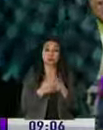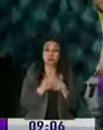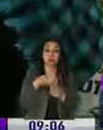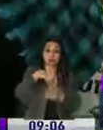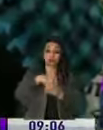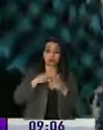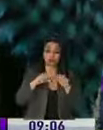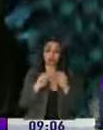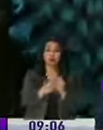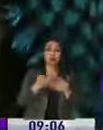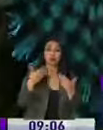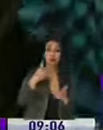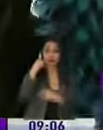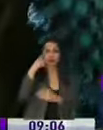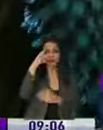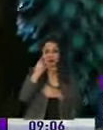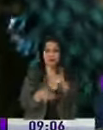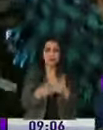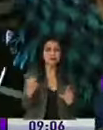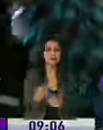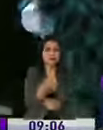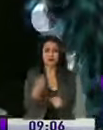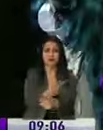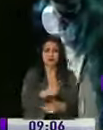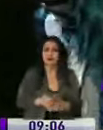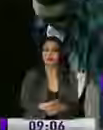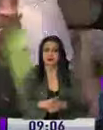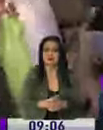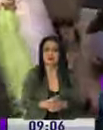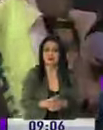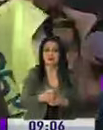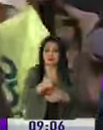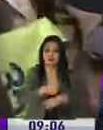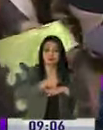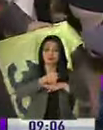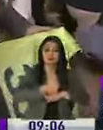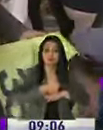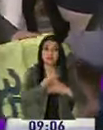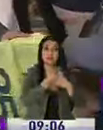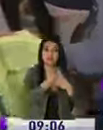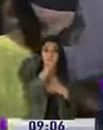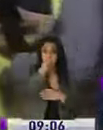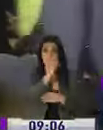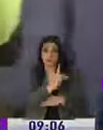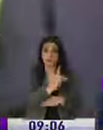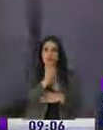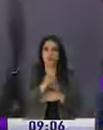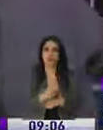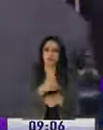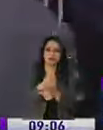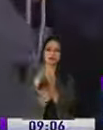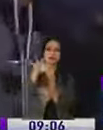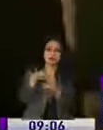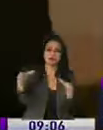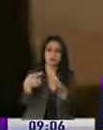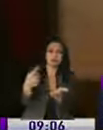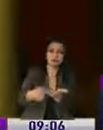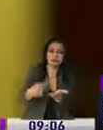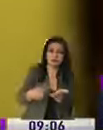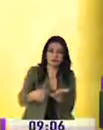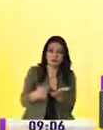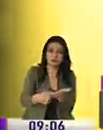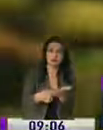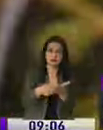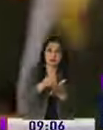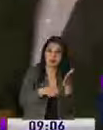vive el partido de gobierno se agrava con el pasar de las horas. La decisión del Tribunal de Garantías Penales deberá ser analizada por el Consejo Electoral y, de entrada